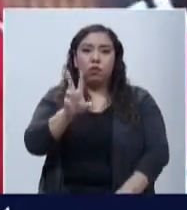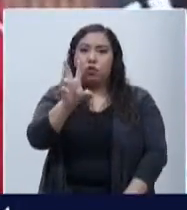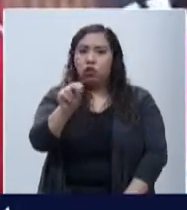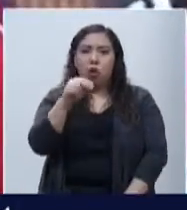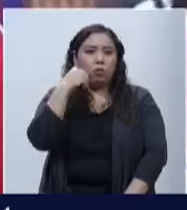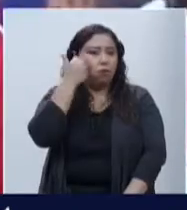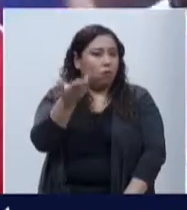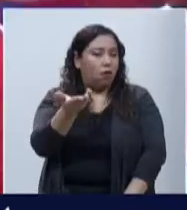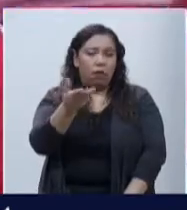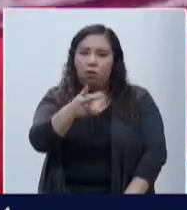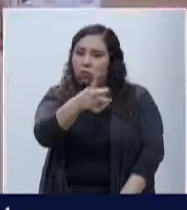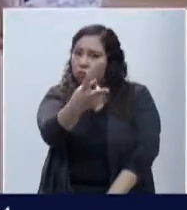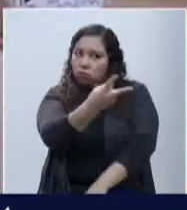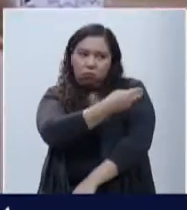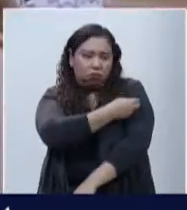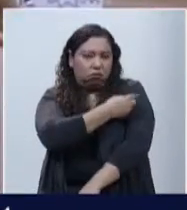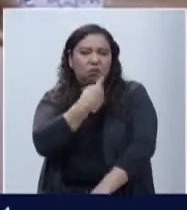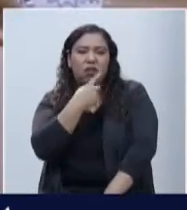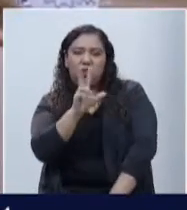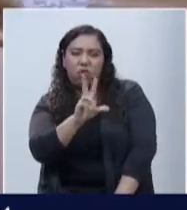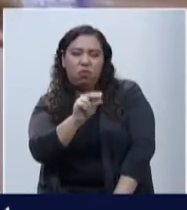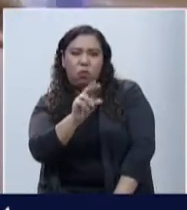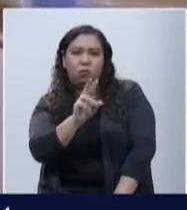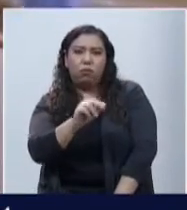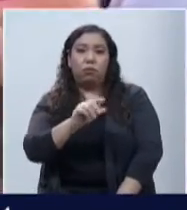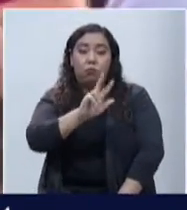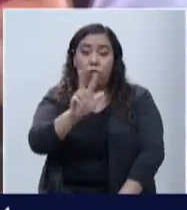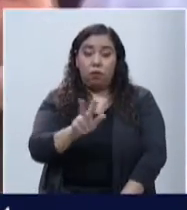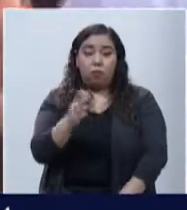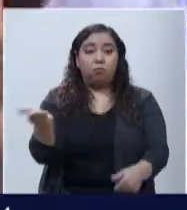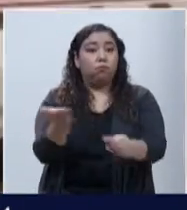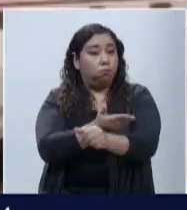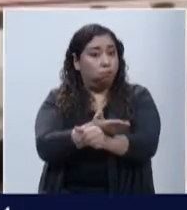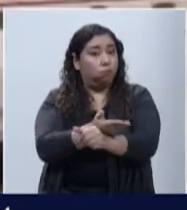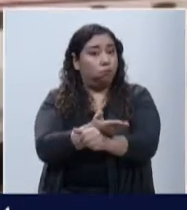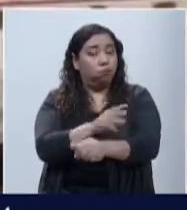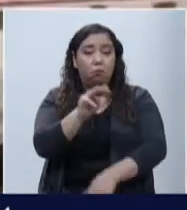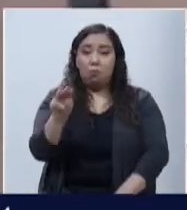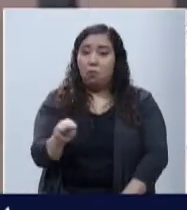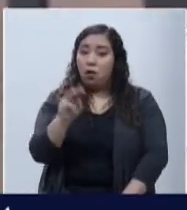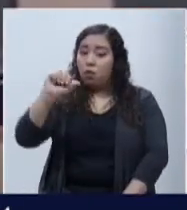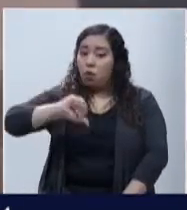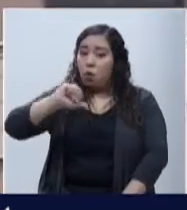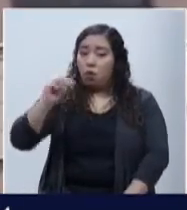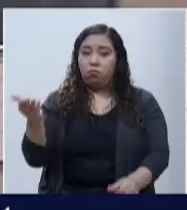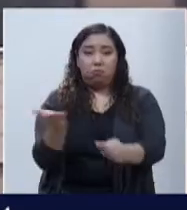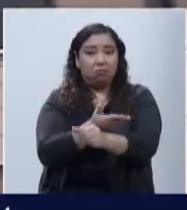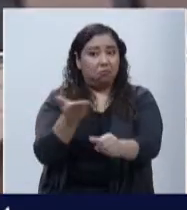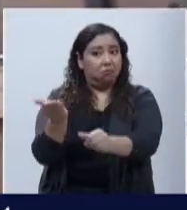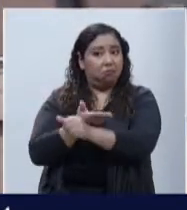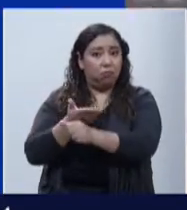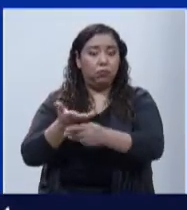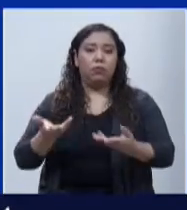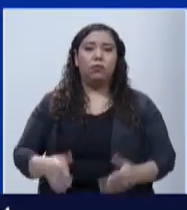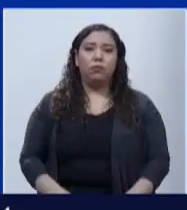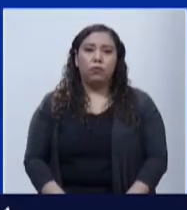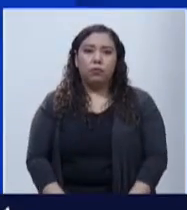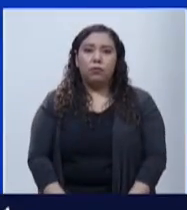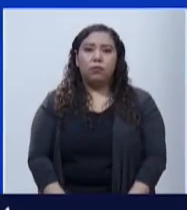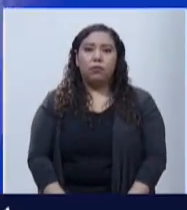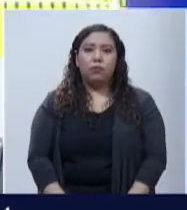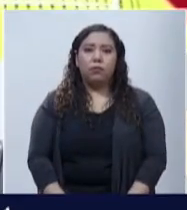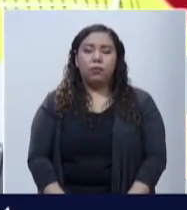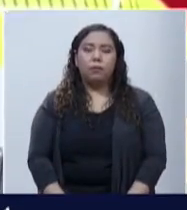que se les había dado para vacunarse hasta el día martes han sido despedidos el miércoles en señaló la portavoz gayle smith mediante un